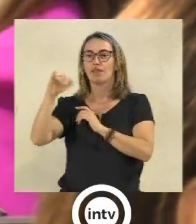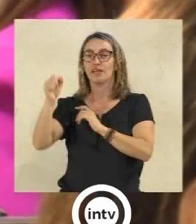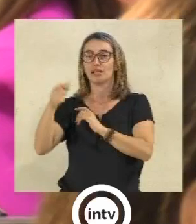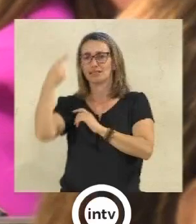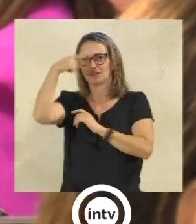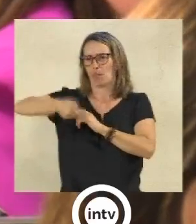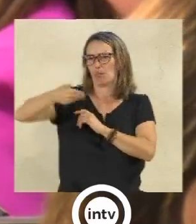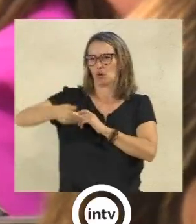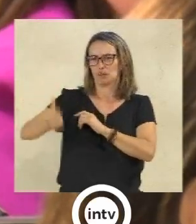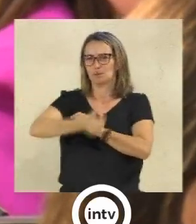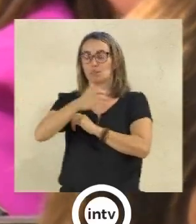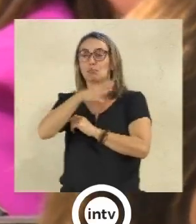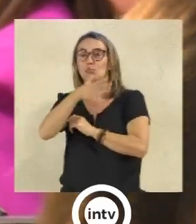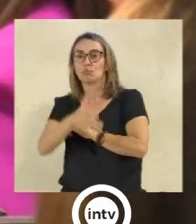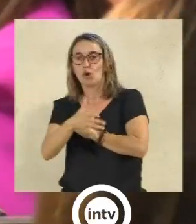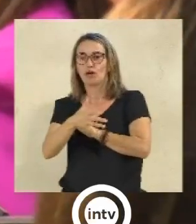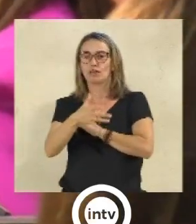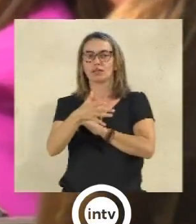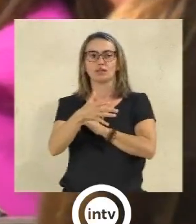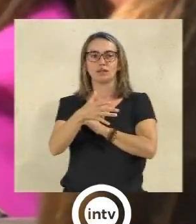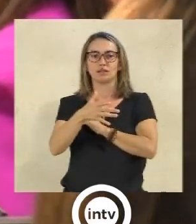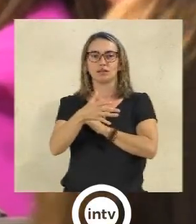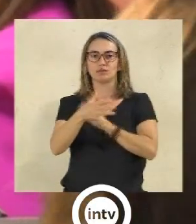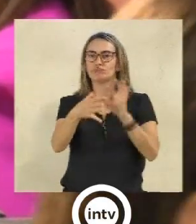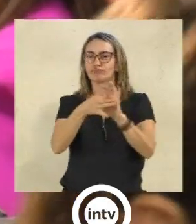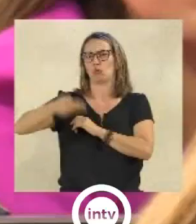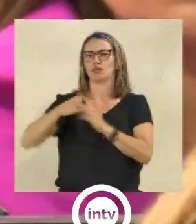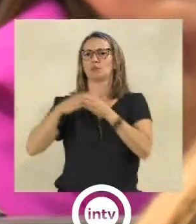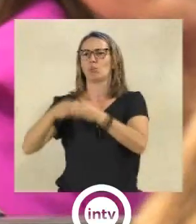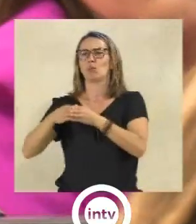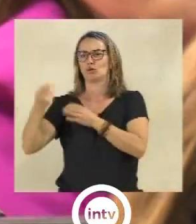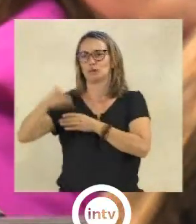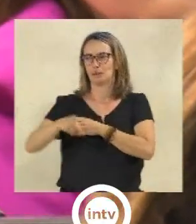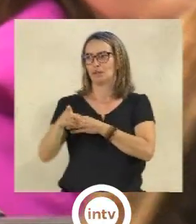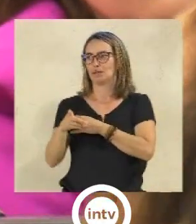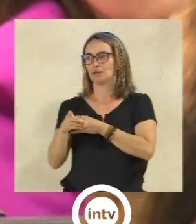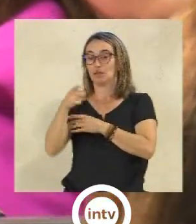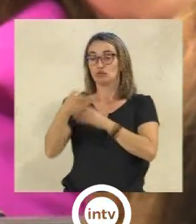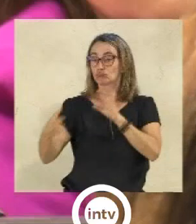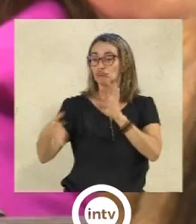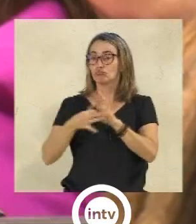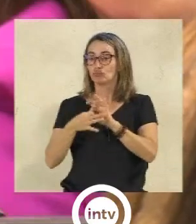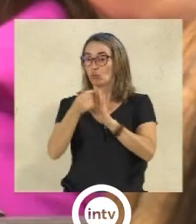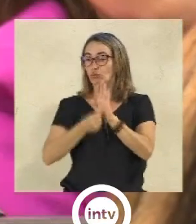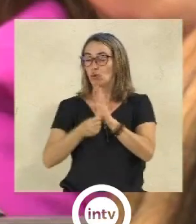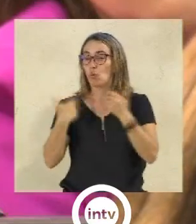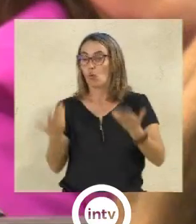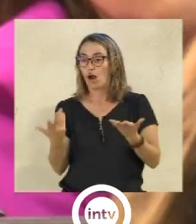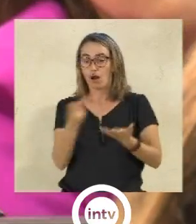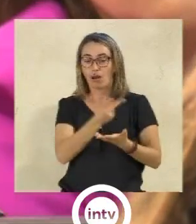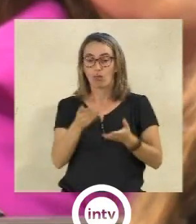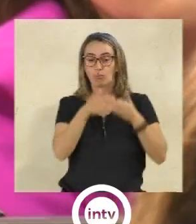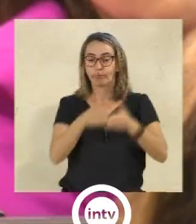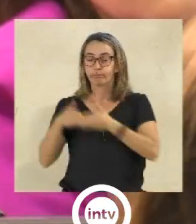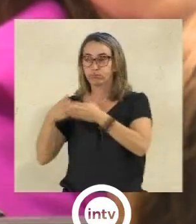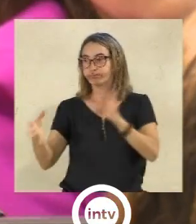este país porque tiene una serie de convenios establecidos con el norte de Marruecos Pues mira alguno de esos convenios establecidos entre esos dos puertos vienen